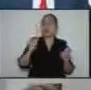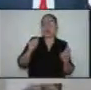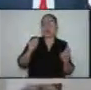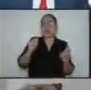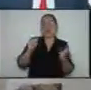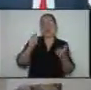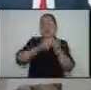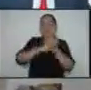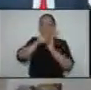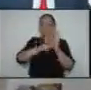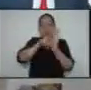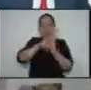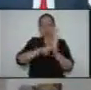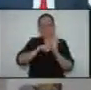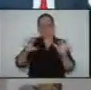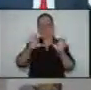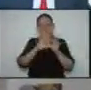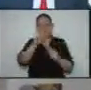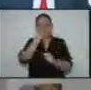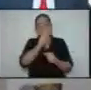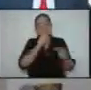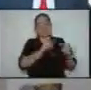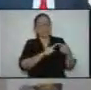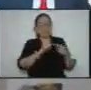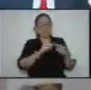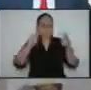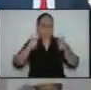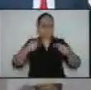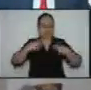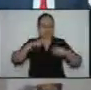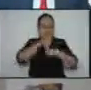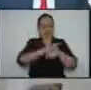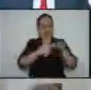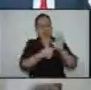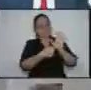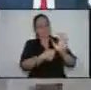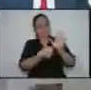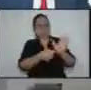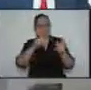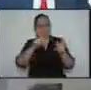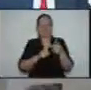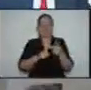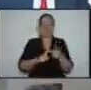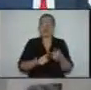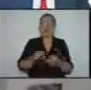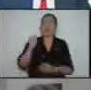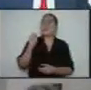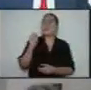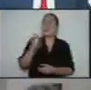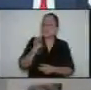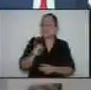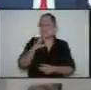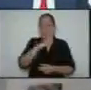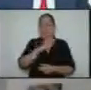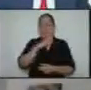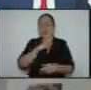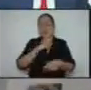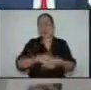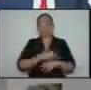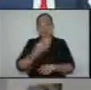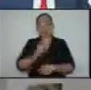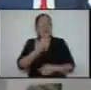manera. 1. Promoción personalizada. Se actualiza esta infracción porque la